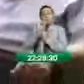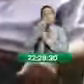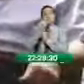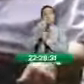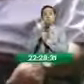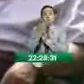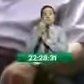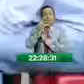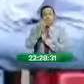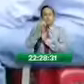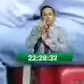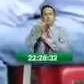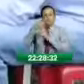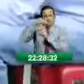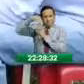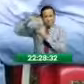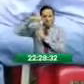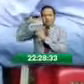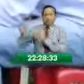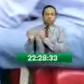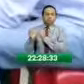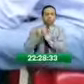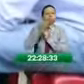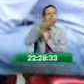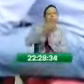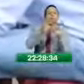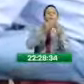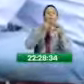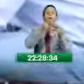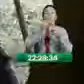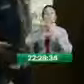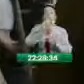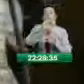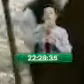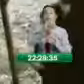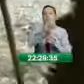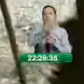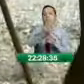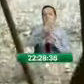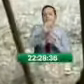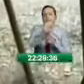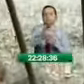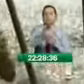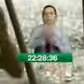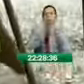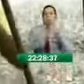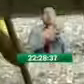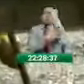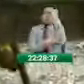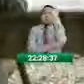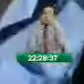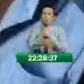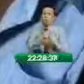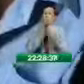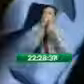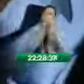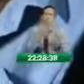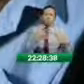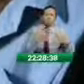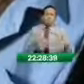el gobernador, visitaron a la familia Ladines, ciudadanos escasos, recursos económicos y vulnerables, a quienes